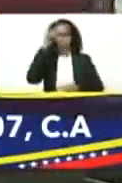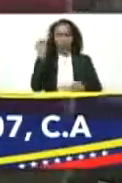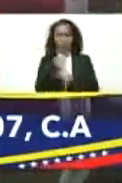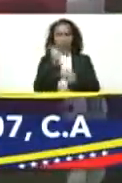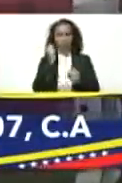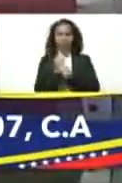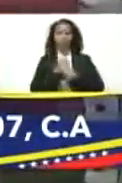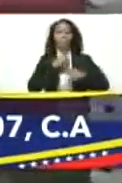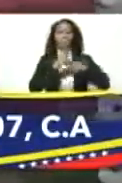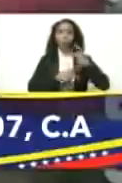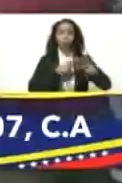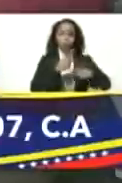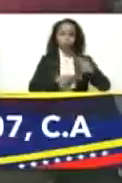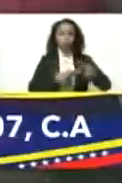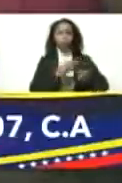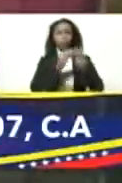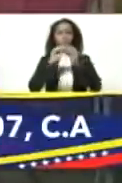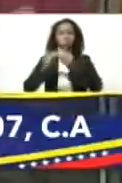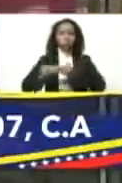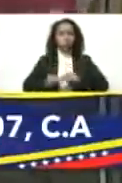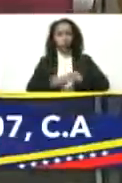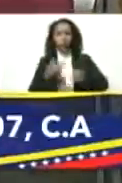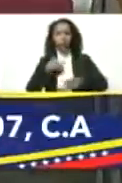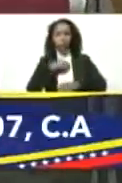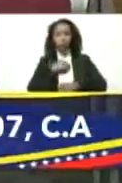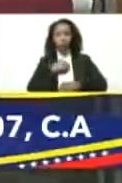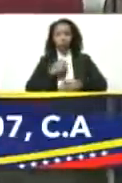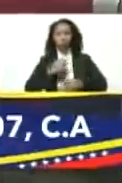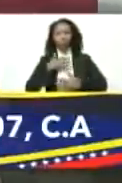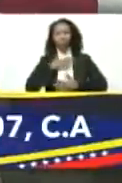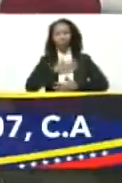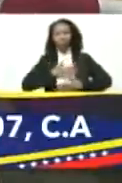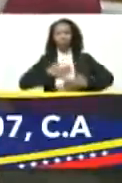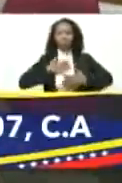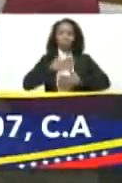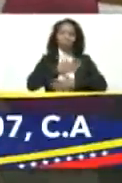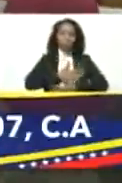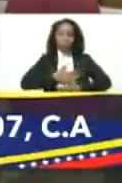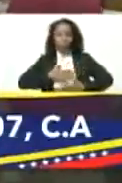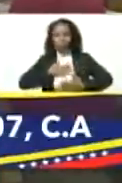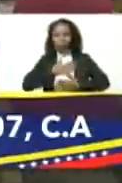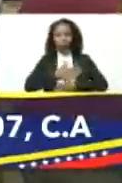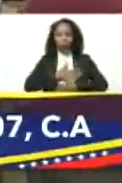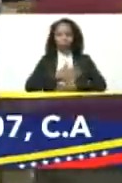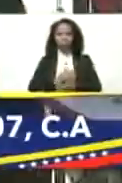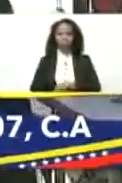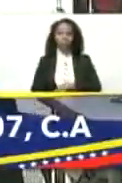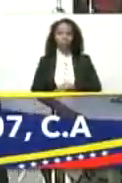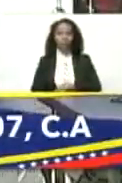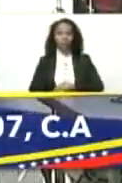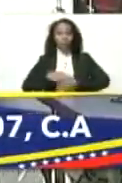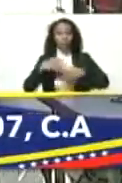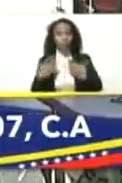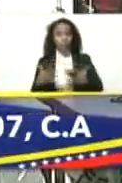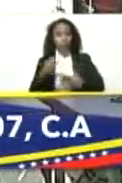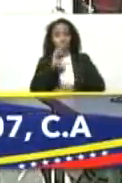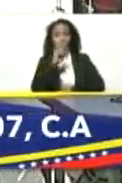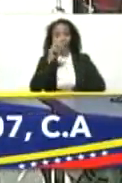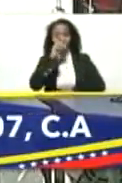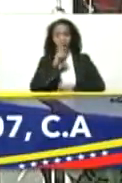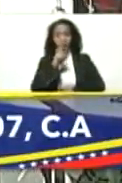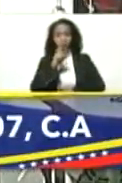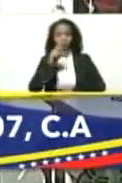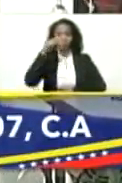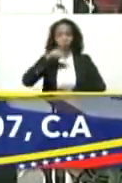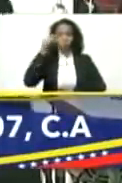y produciendo y estamos sumamente complacidos, señor presidente, de que en 20 años hoy en